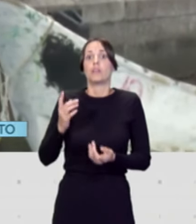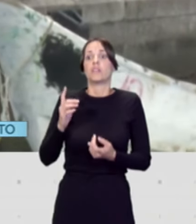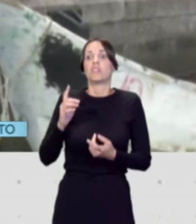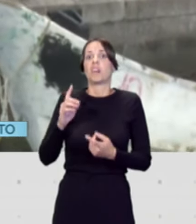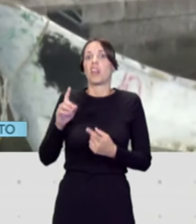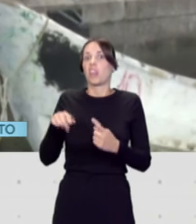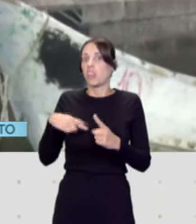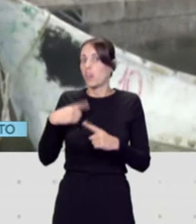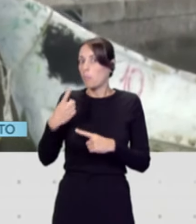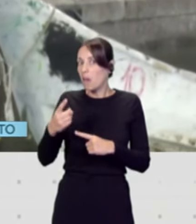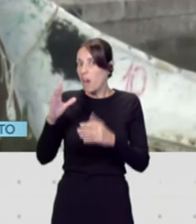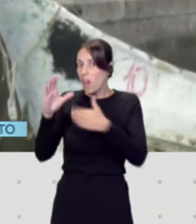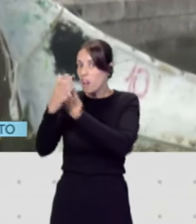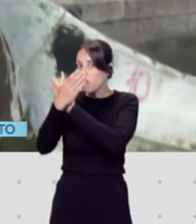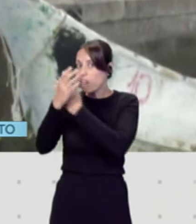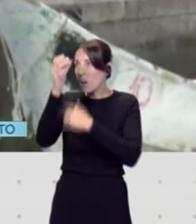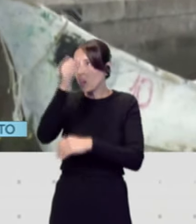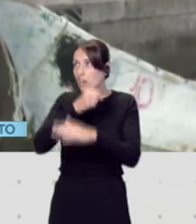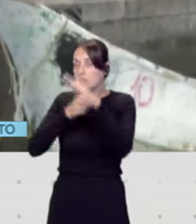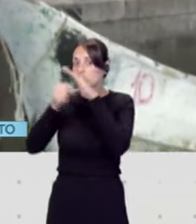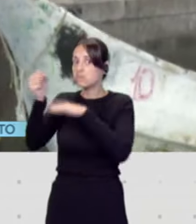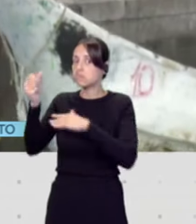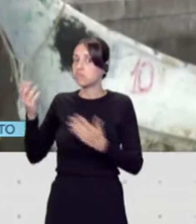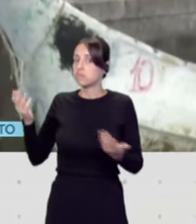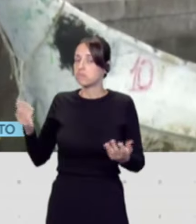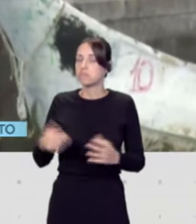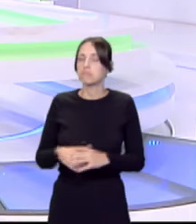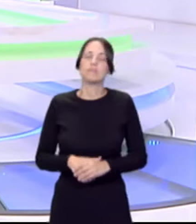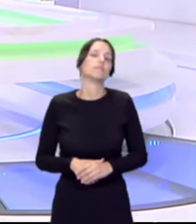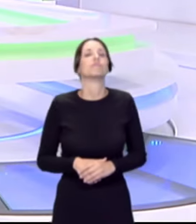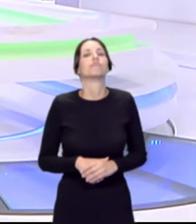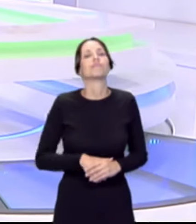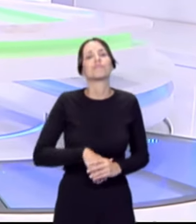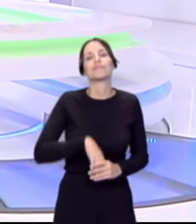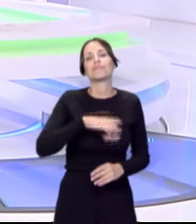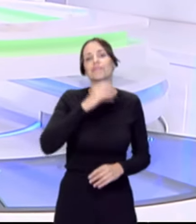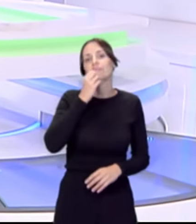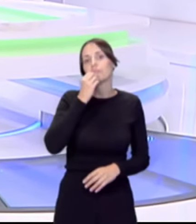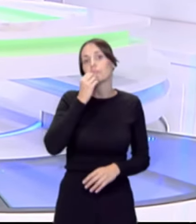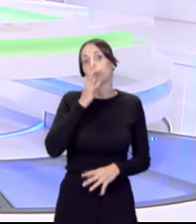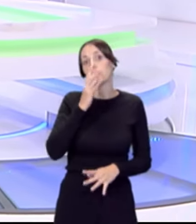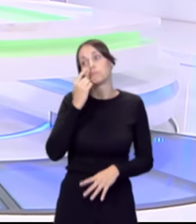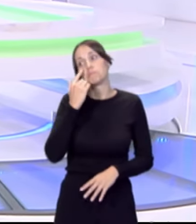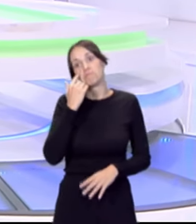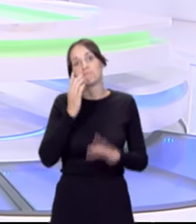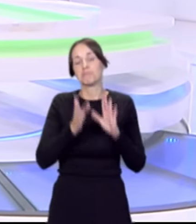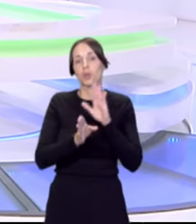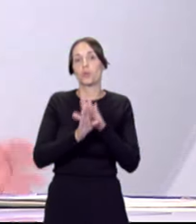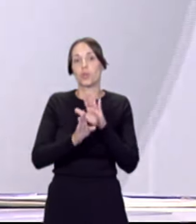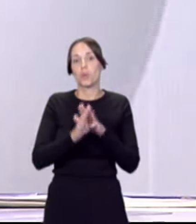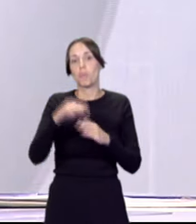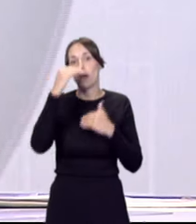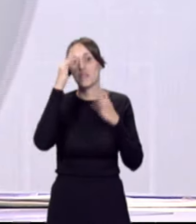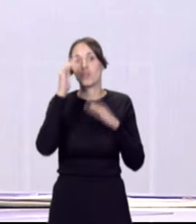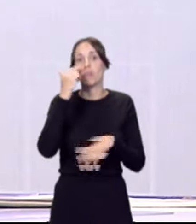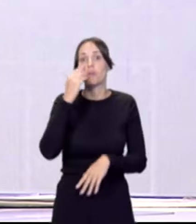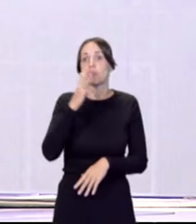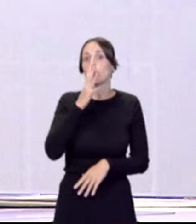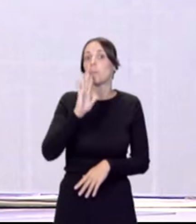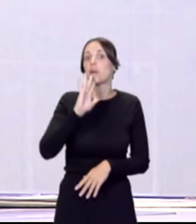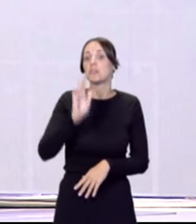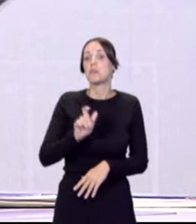Albania. Bueno, pues vamos a seguir pendientes. Parecía que uno de ellos pues ha tenido que ser, bueno, lo han puesto en una